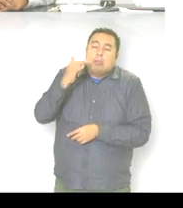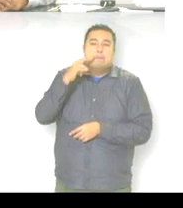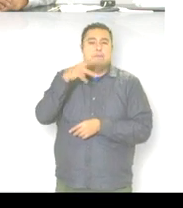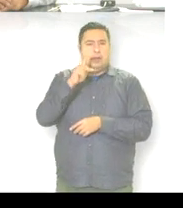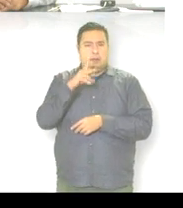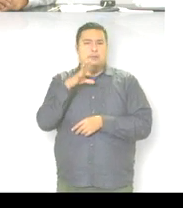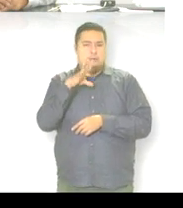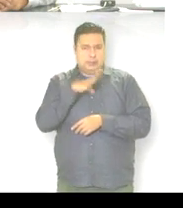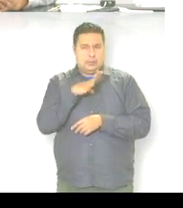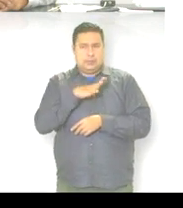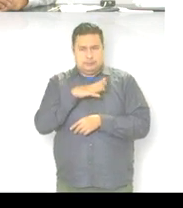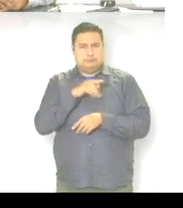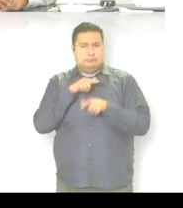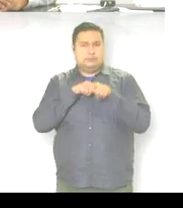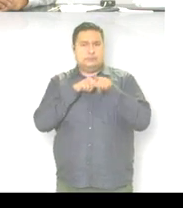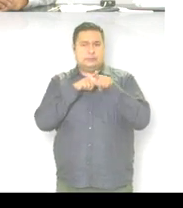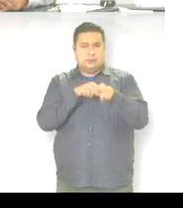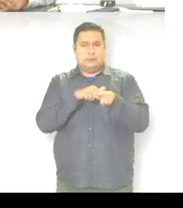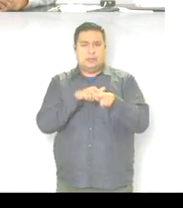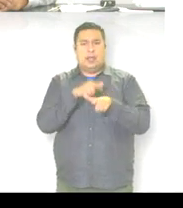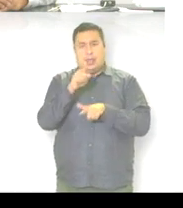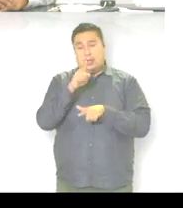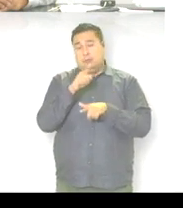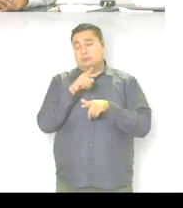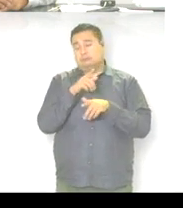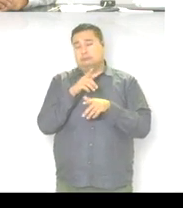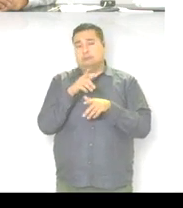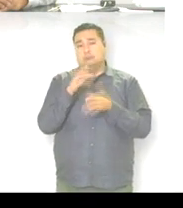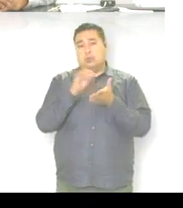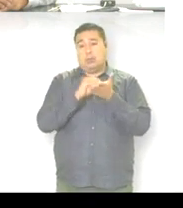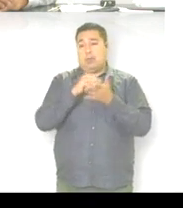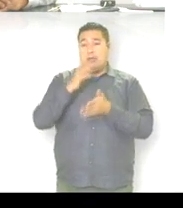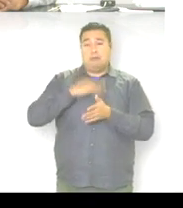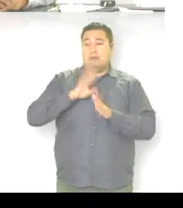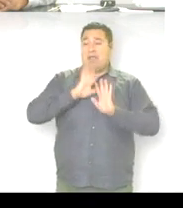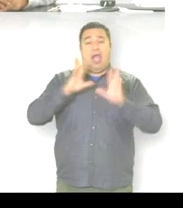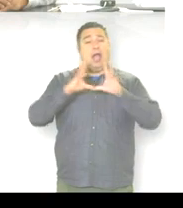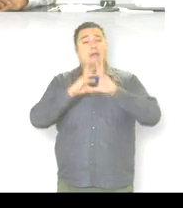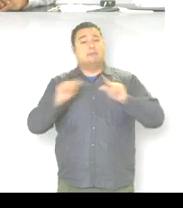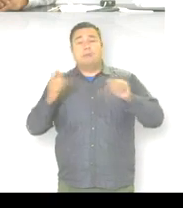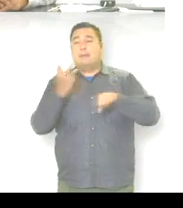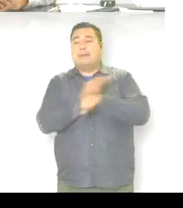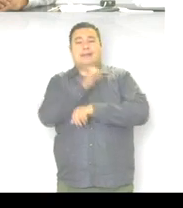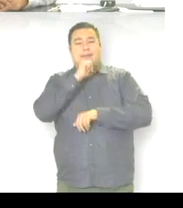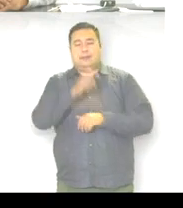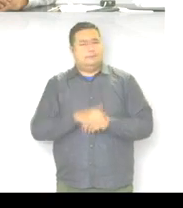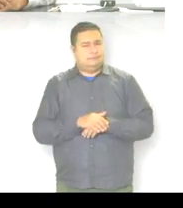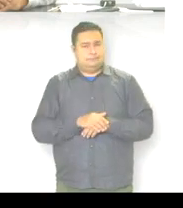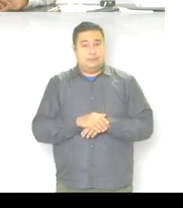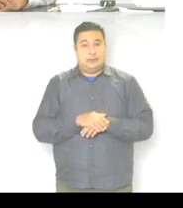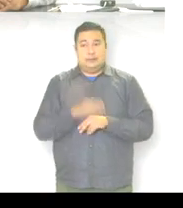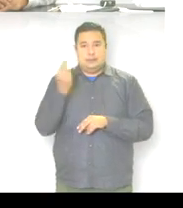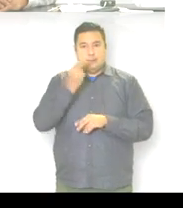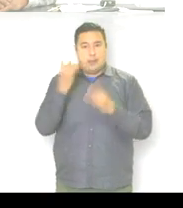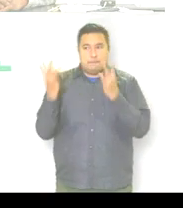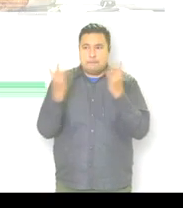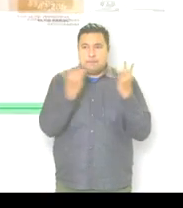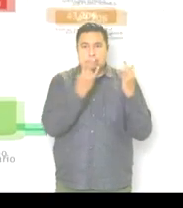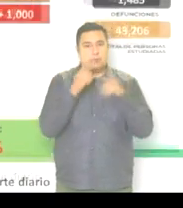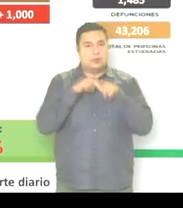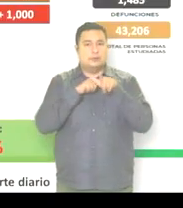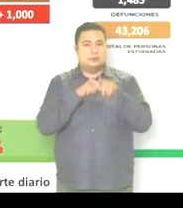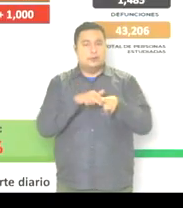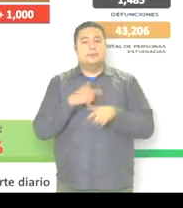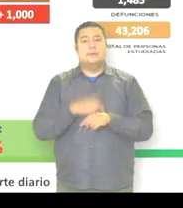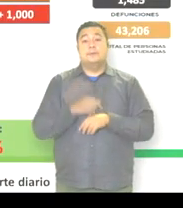ni podemos bajar las medidas preventivas. Revisamos ahora los incrementos en nuestro estado y bueno,